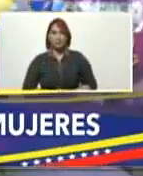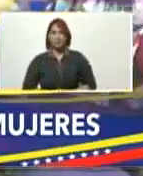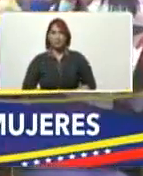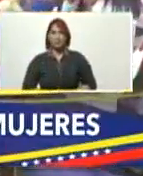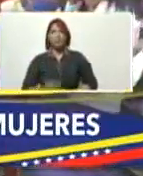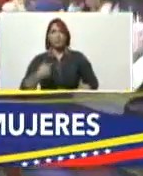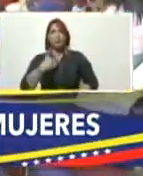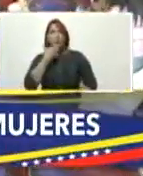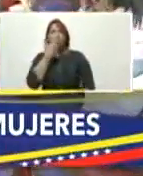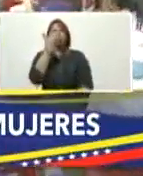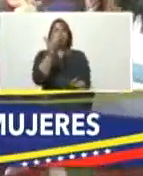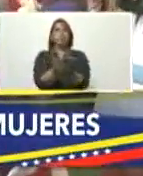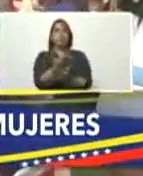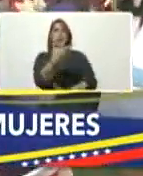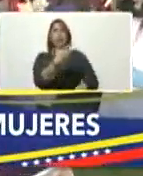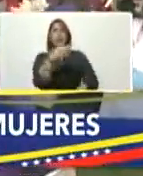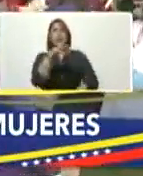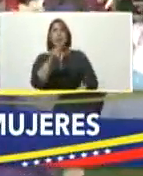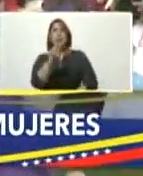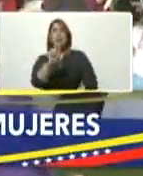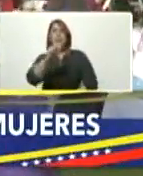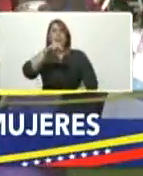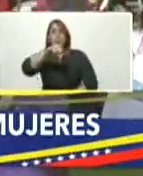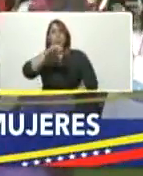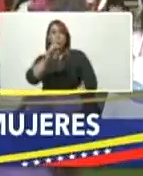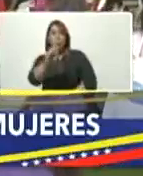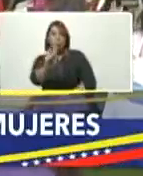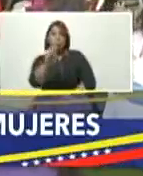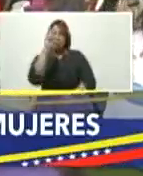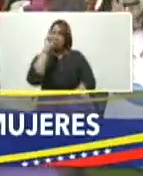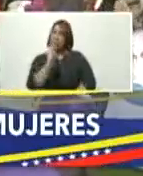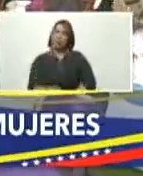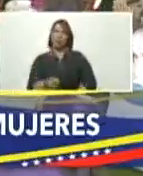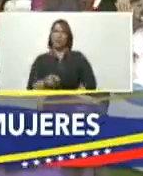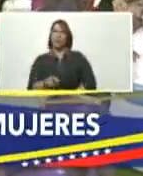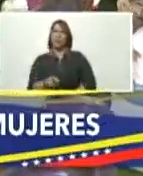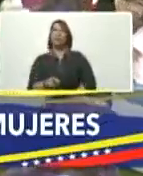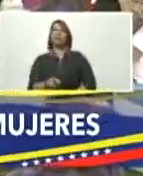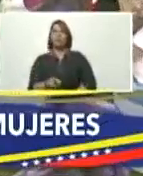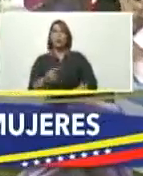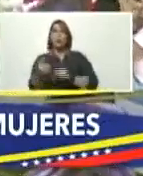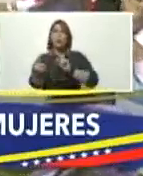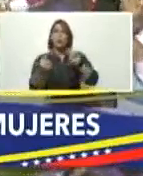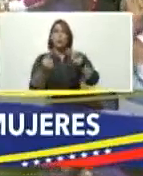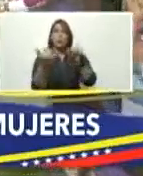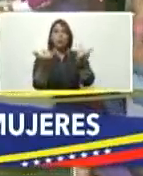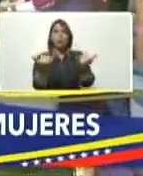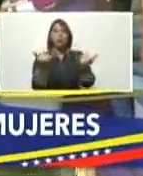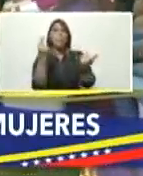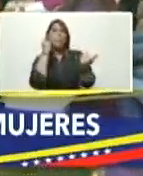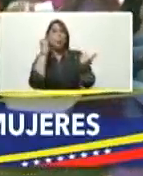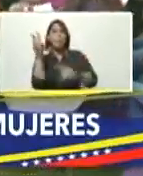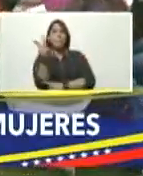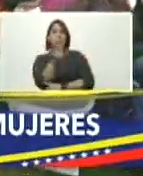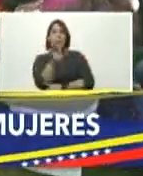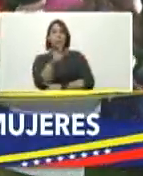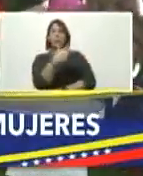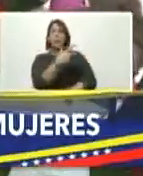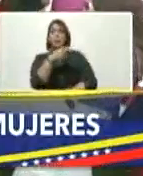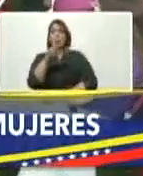Yo he propuesto las 3R.net y lo coloco en la mesa de la mujer venezolana. Las